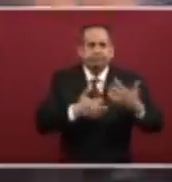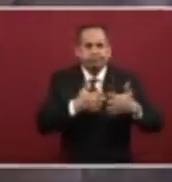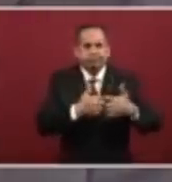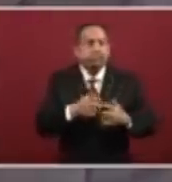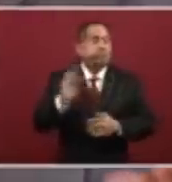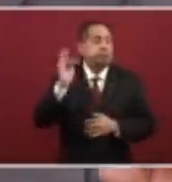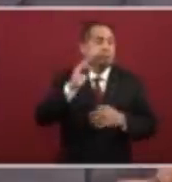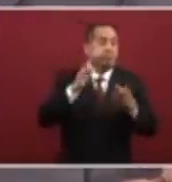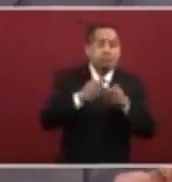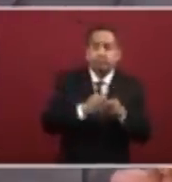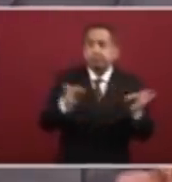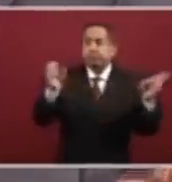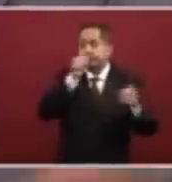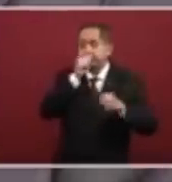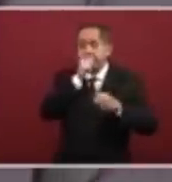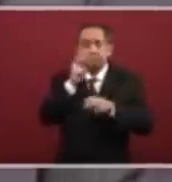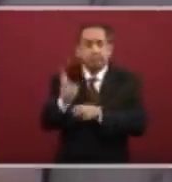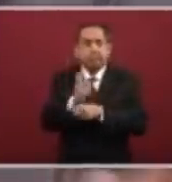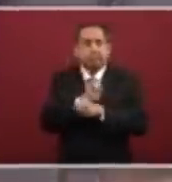abría,